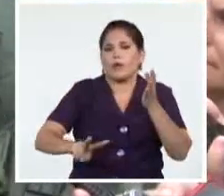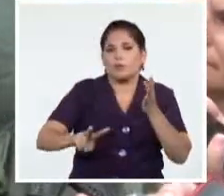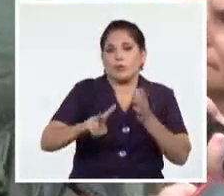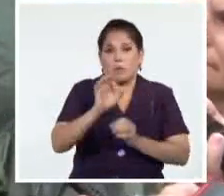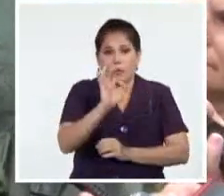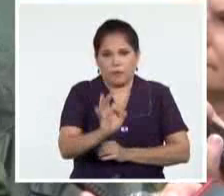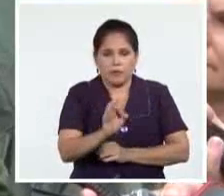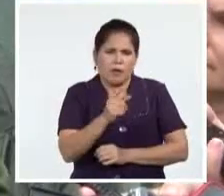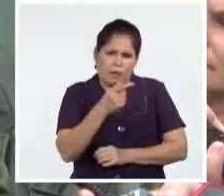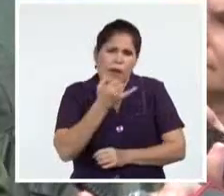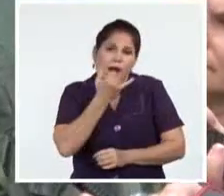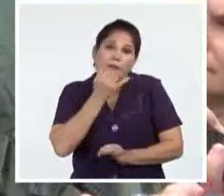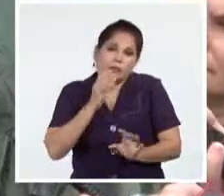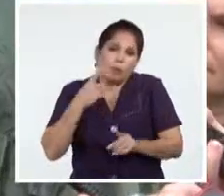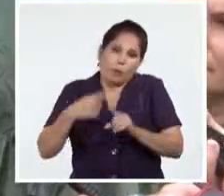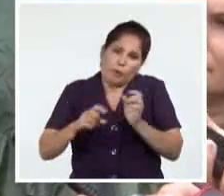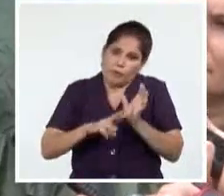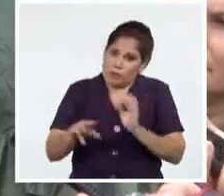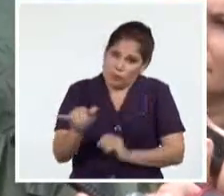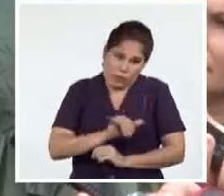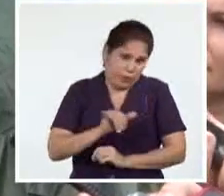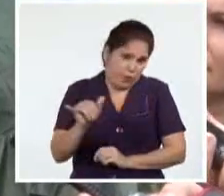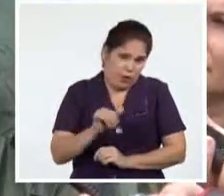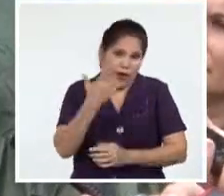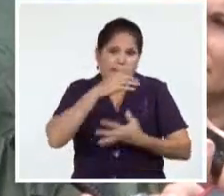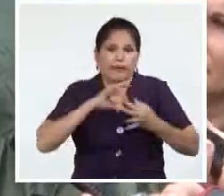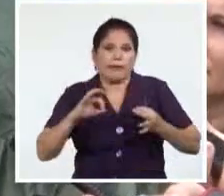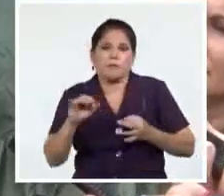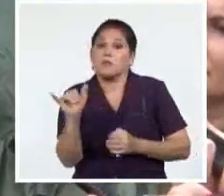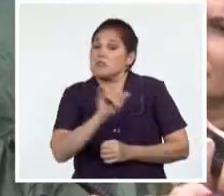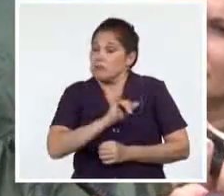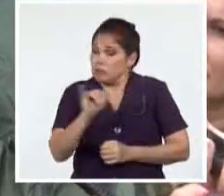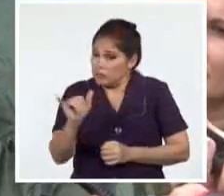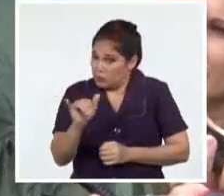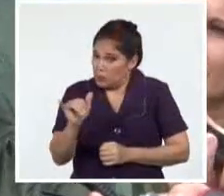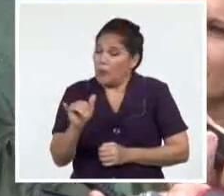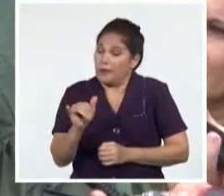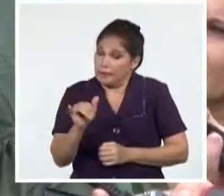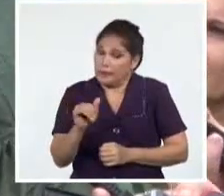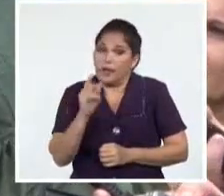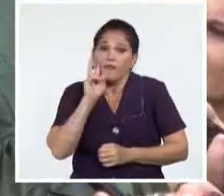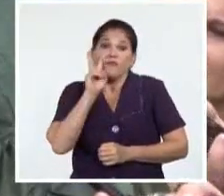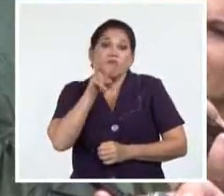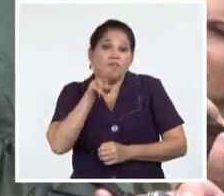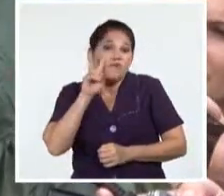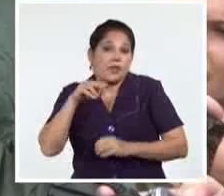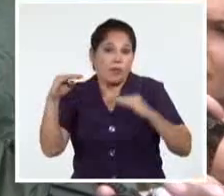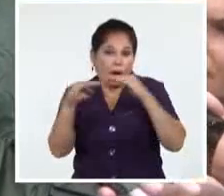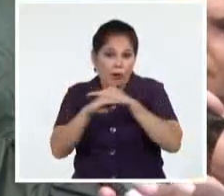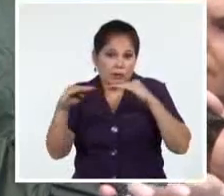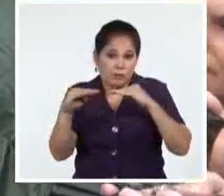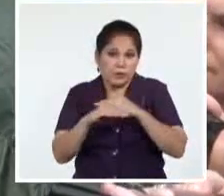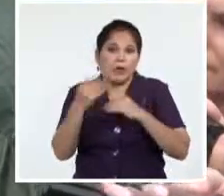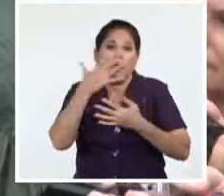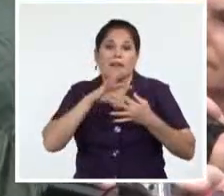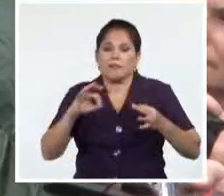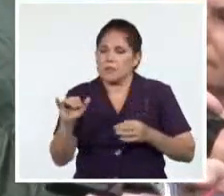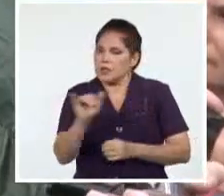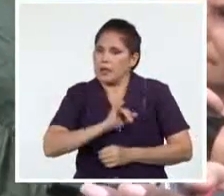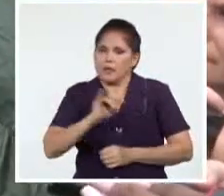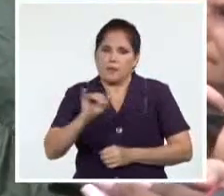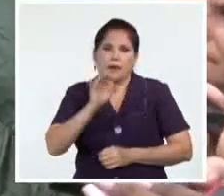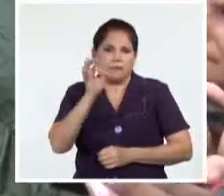debemos haber tenido afectaciones en otras provincias Artemisa parece que tiene también por lo que vimos en la autopista tiene afectaciones